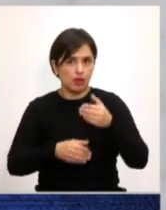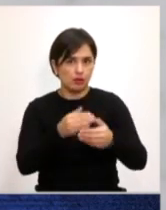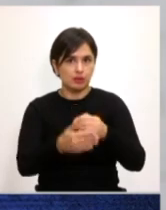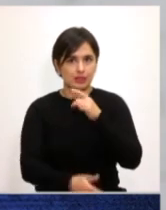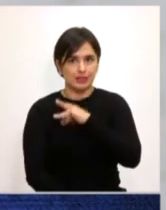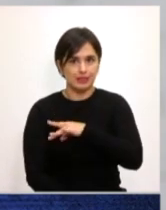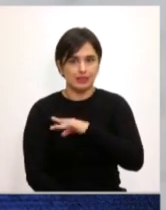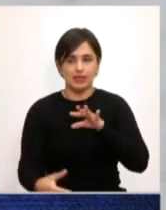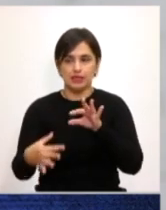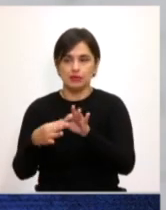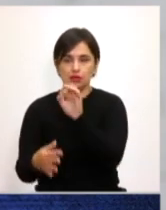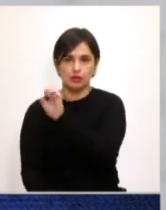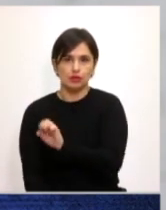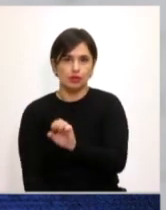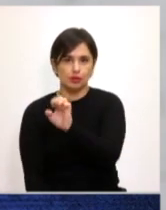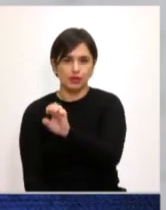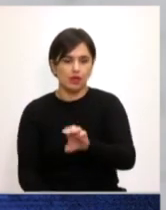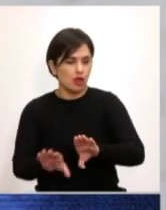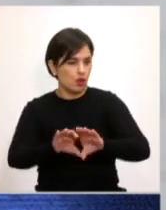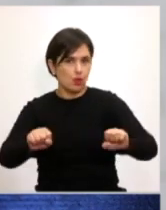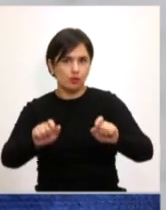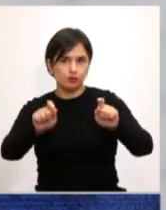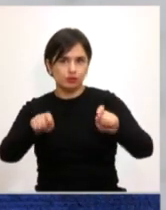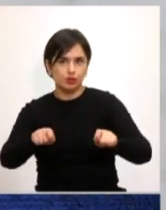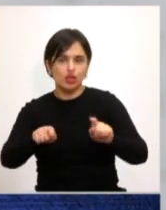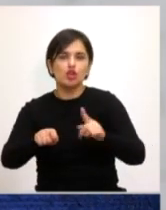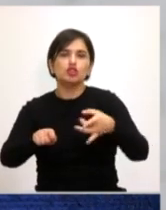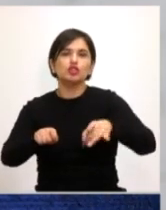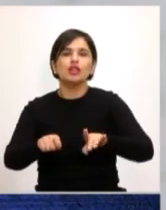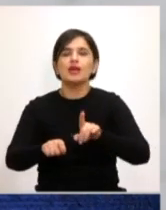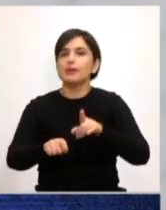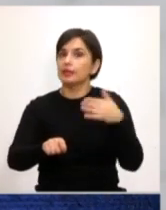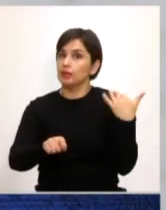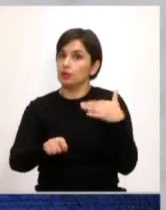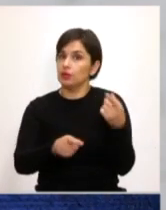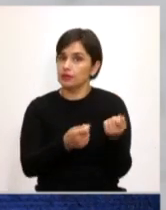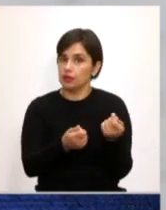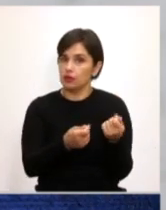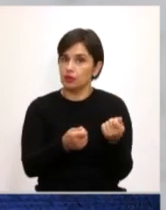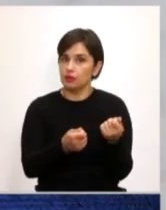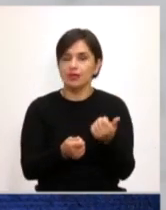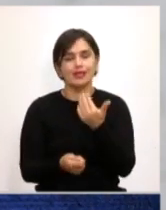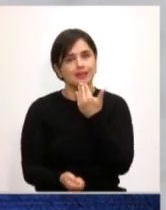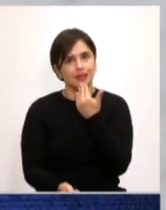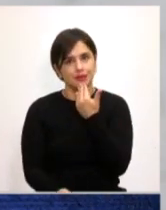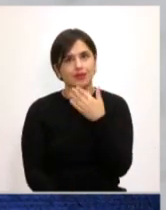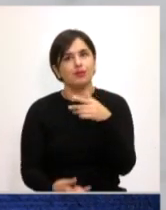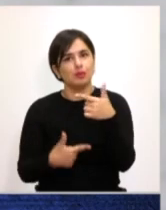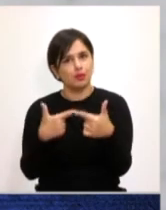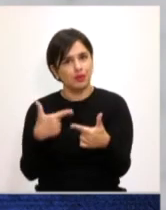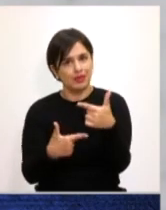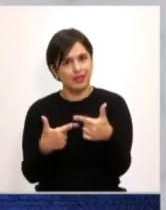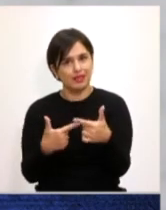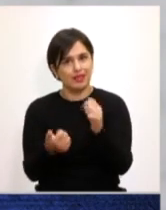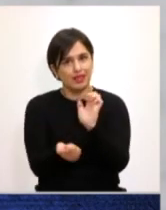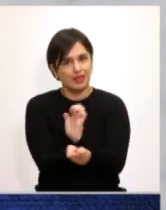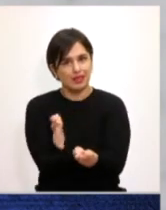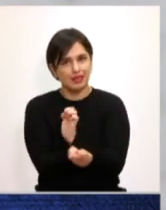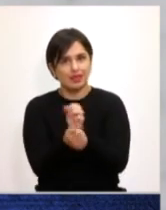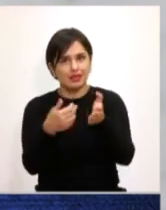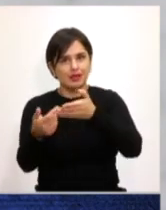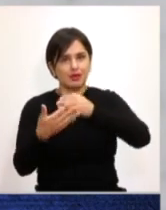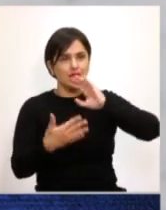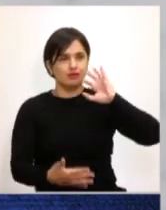y la Unión Europea, un acuerdo que no solo tiene relevancia económica, sino también política, energética y